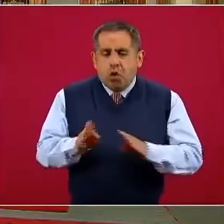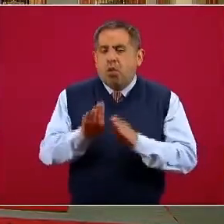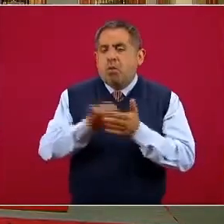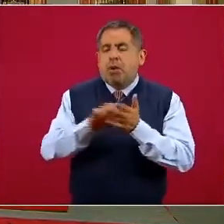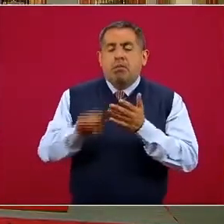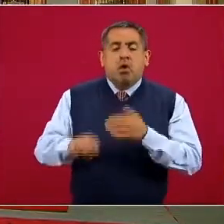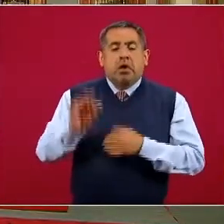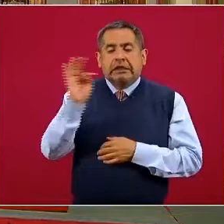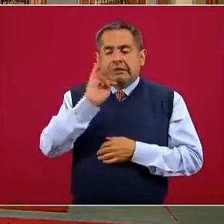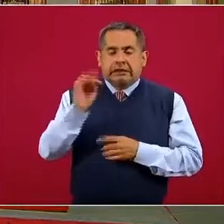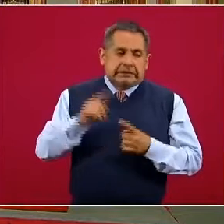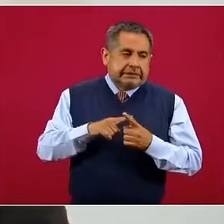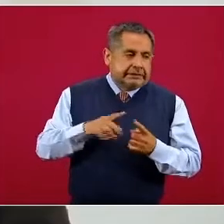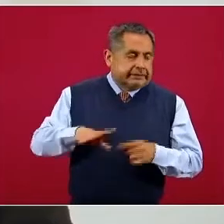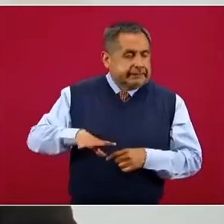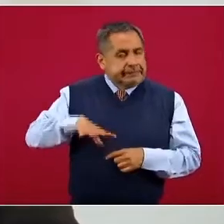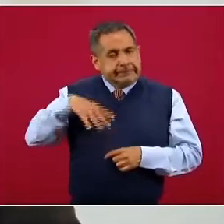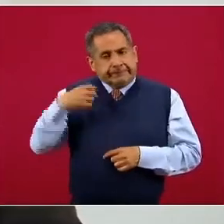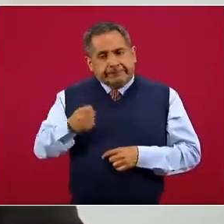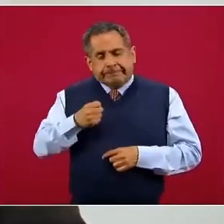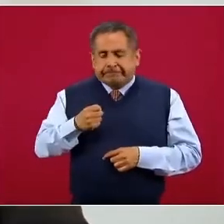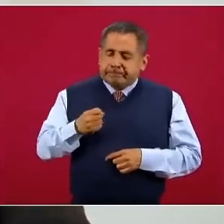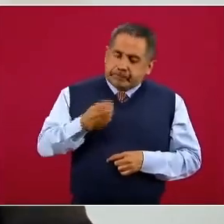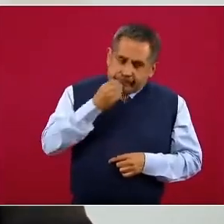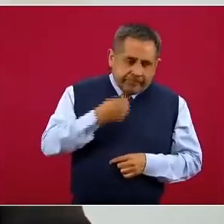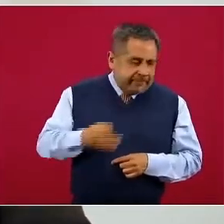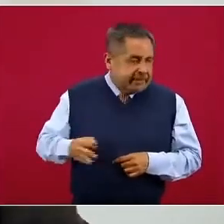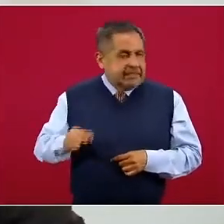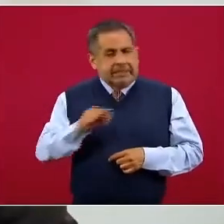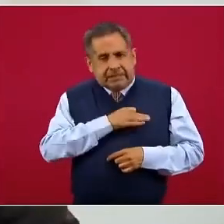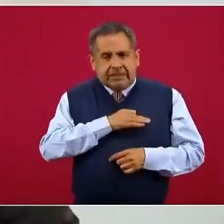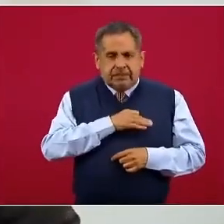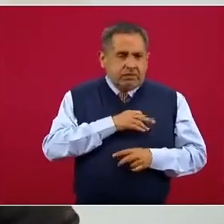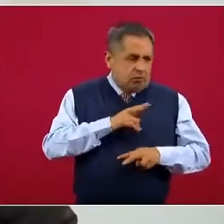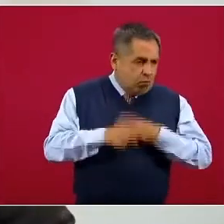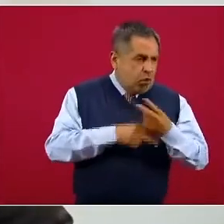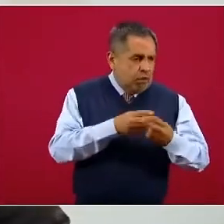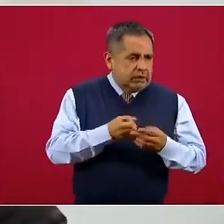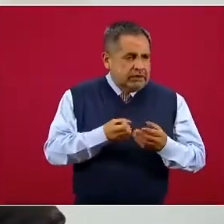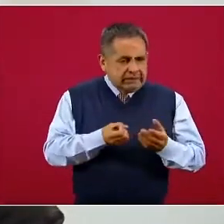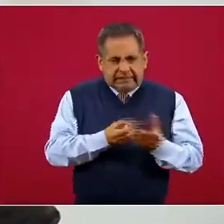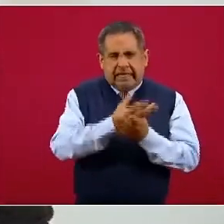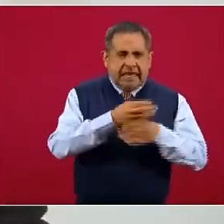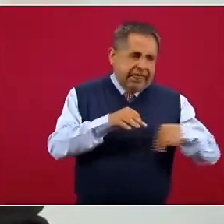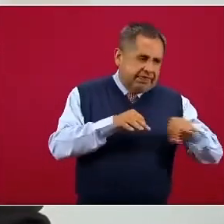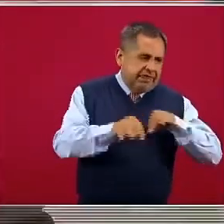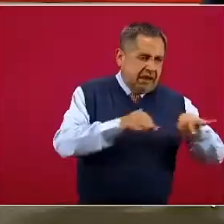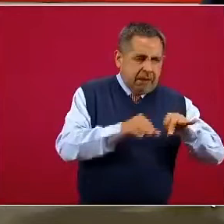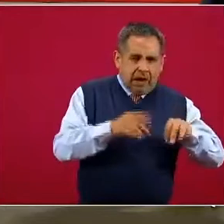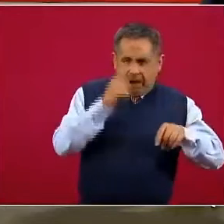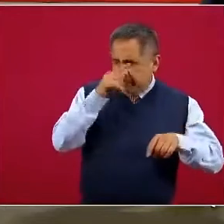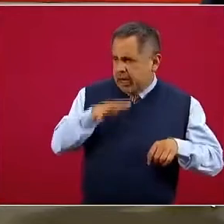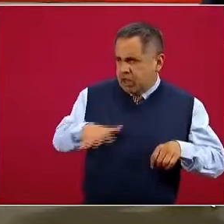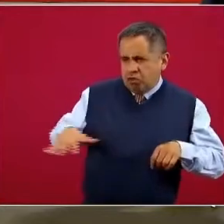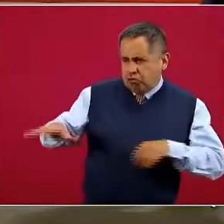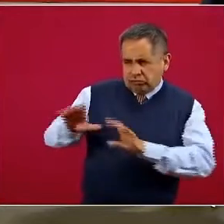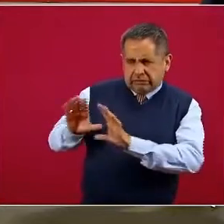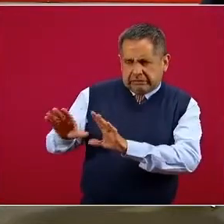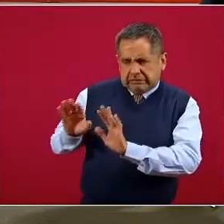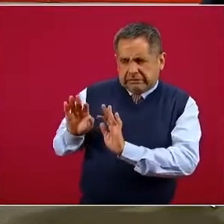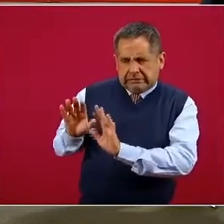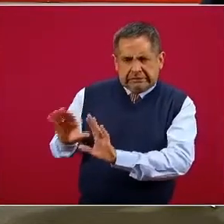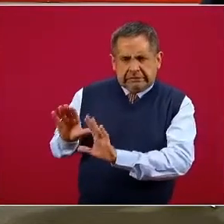están haciendo un esfuerzo heroico para que podamos seguir manteniendo los